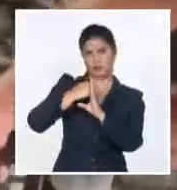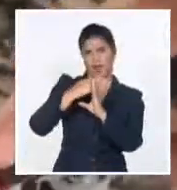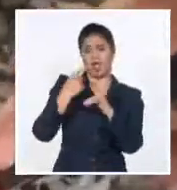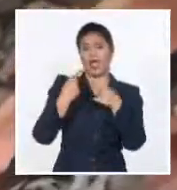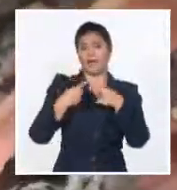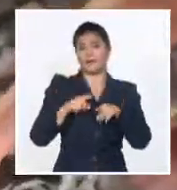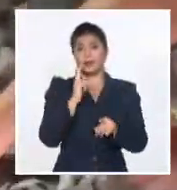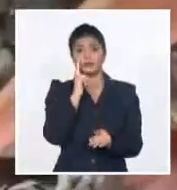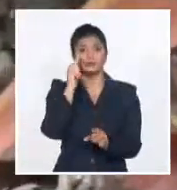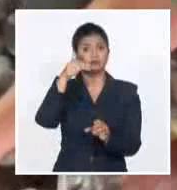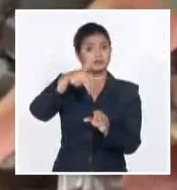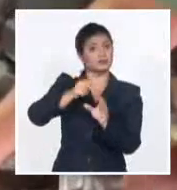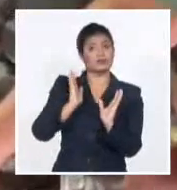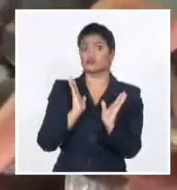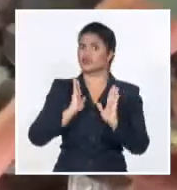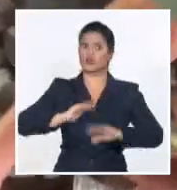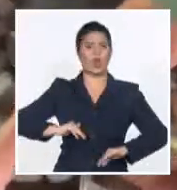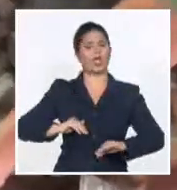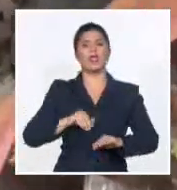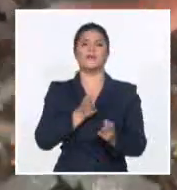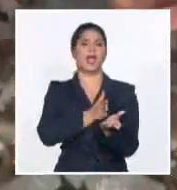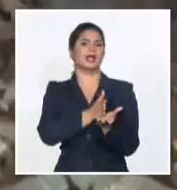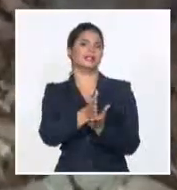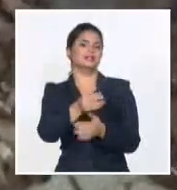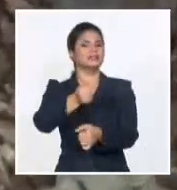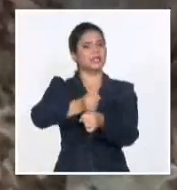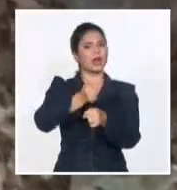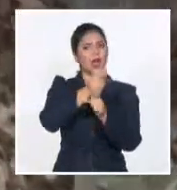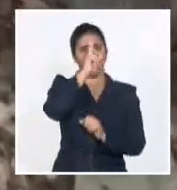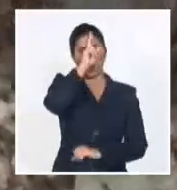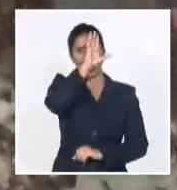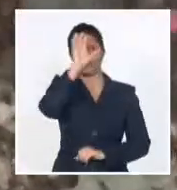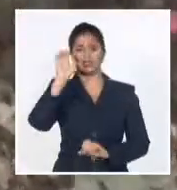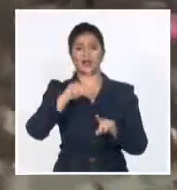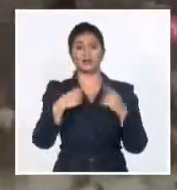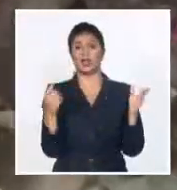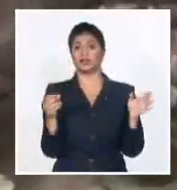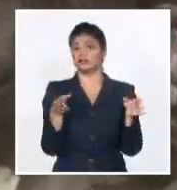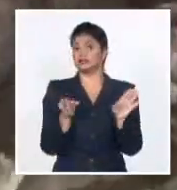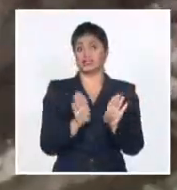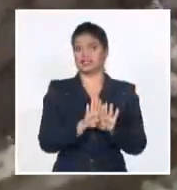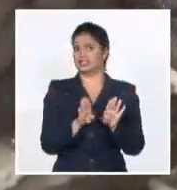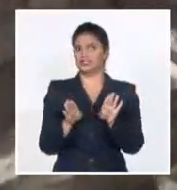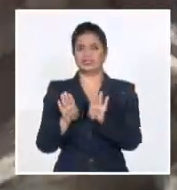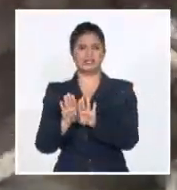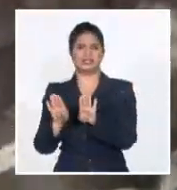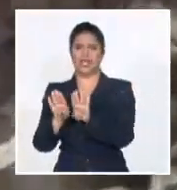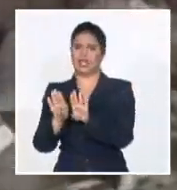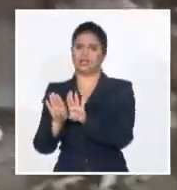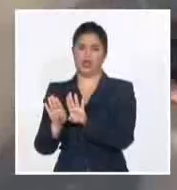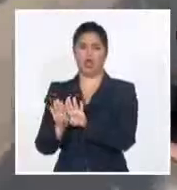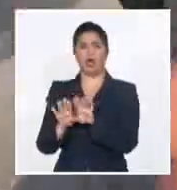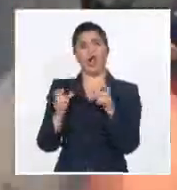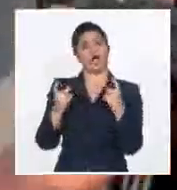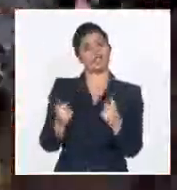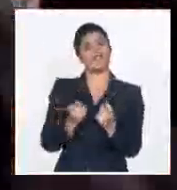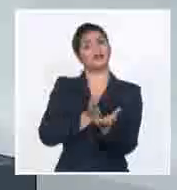para el funcionamiento de los hospitales. Israel mantiene su veto sobre el tipo de suministros que puede recibir Palestina.